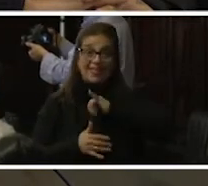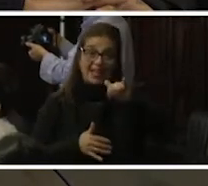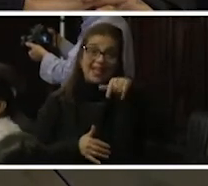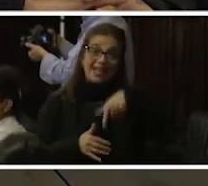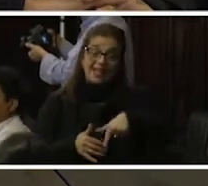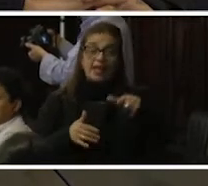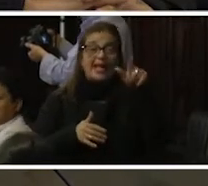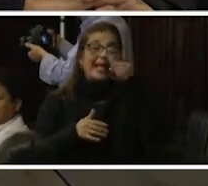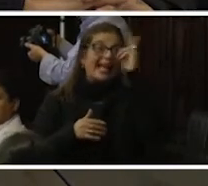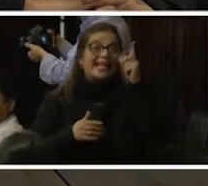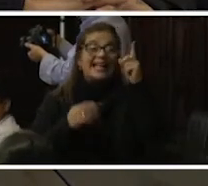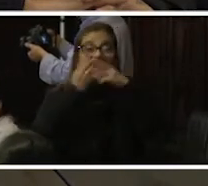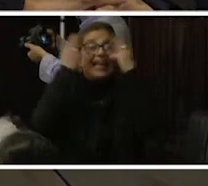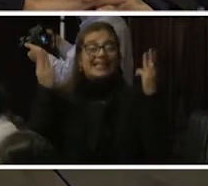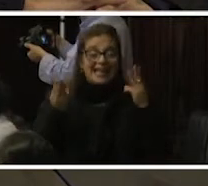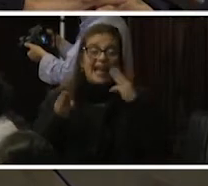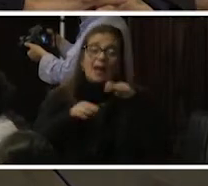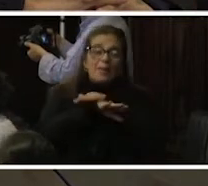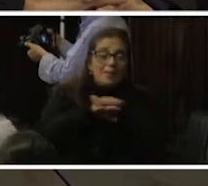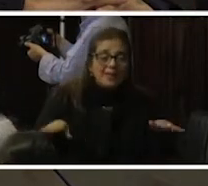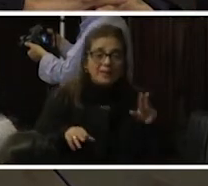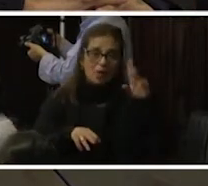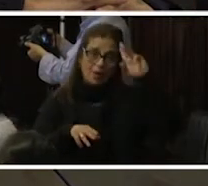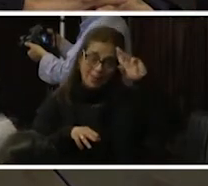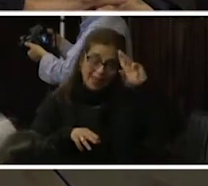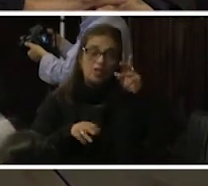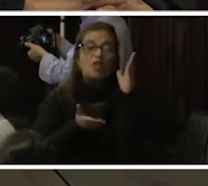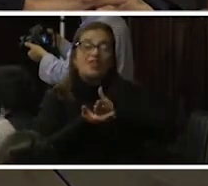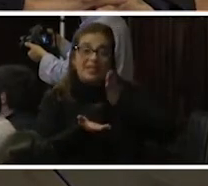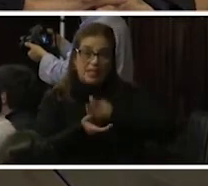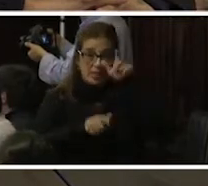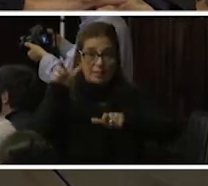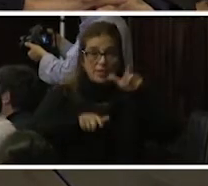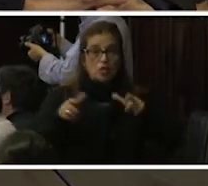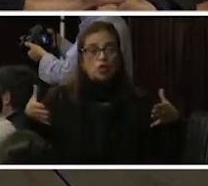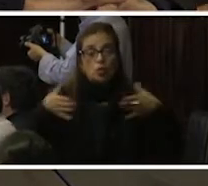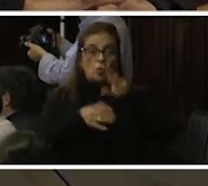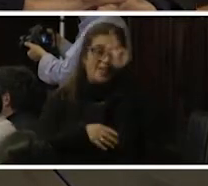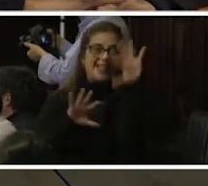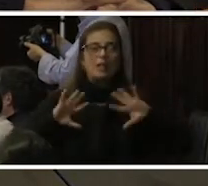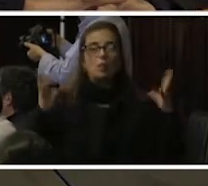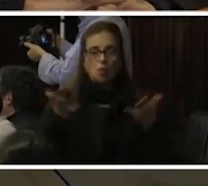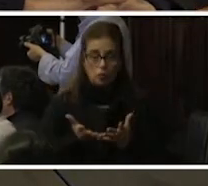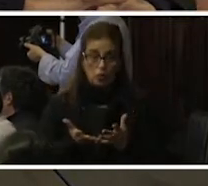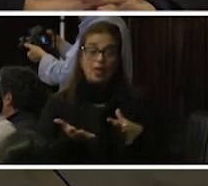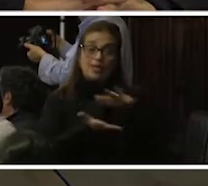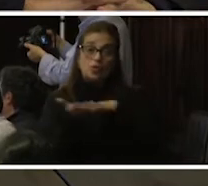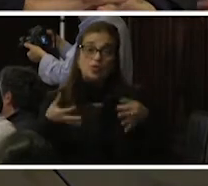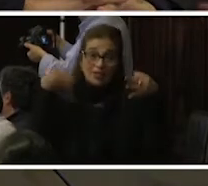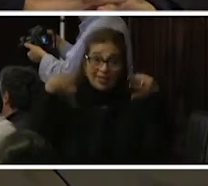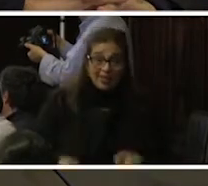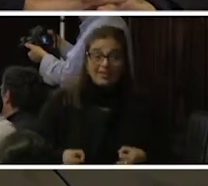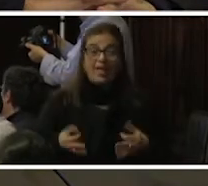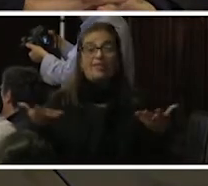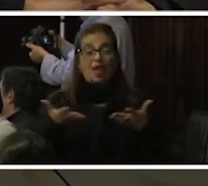marco universal con los estándares mínimos para la dignidad y derechos de los pueblos indígenas del mundo. La realidad de los pueblos indígenas